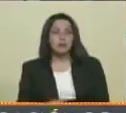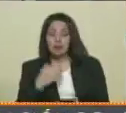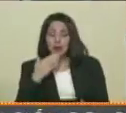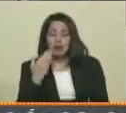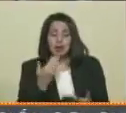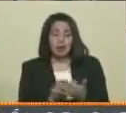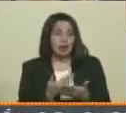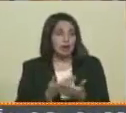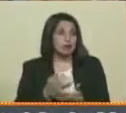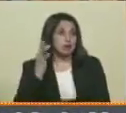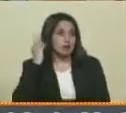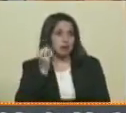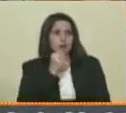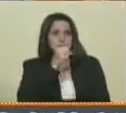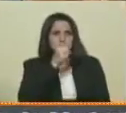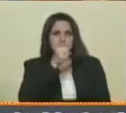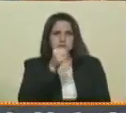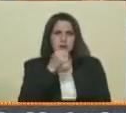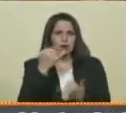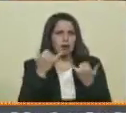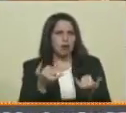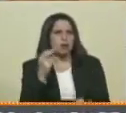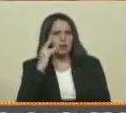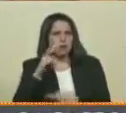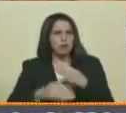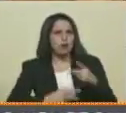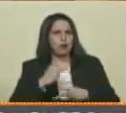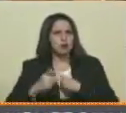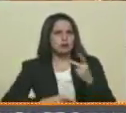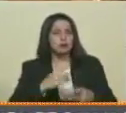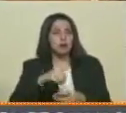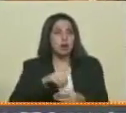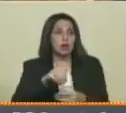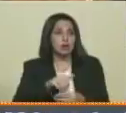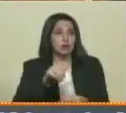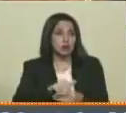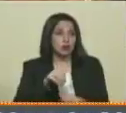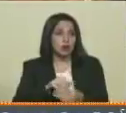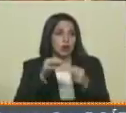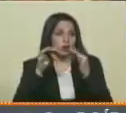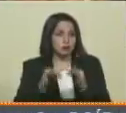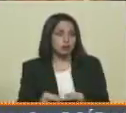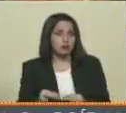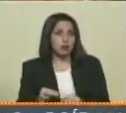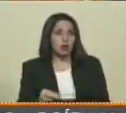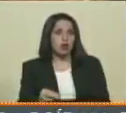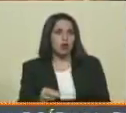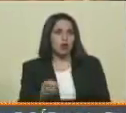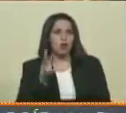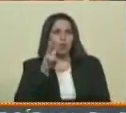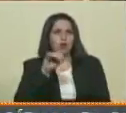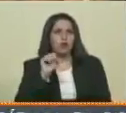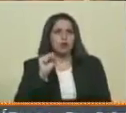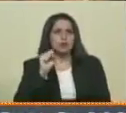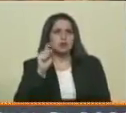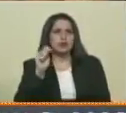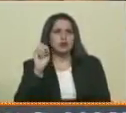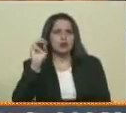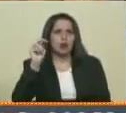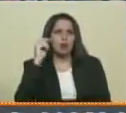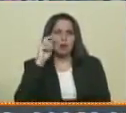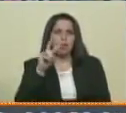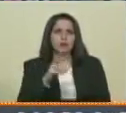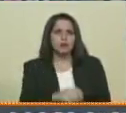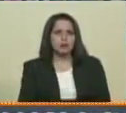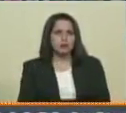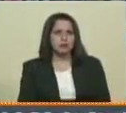Gracias, María Ángela. Y ahora vamos a ver el proceso electoral, el proceso en el que, en el momento que Winston Vallenilla, presidente de Tevez, ejerció su derecho al